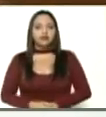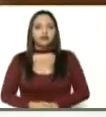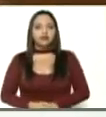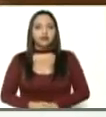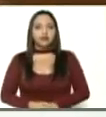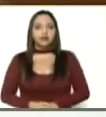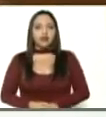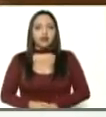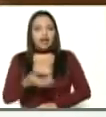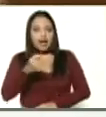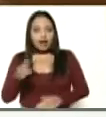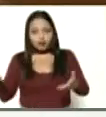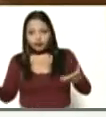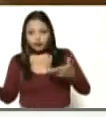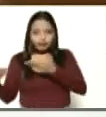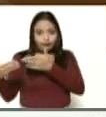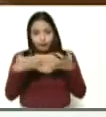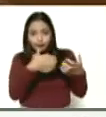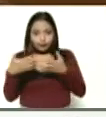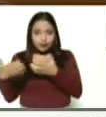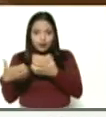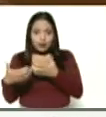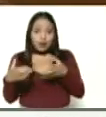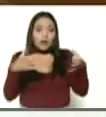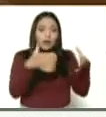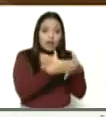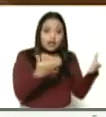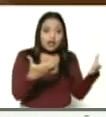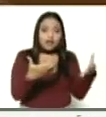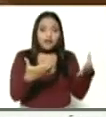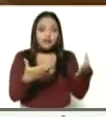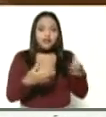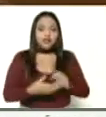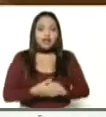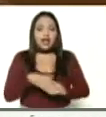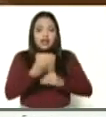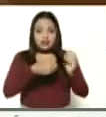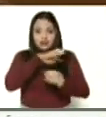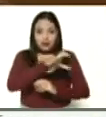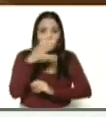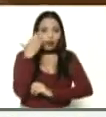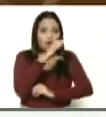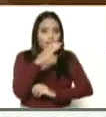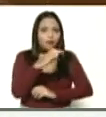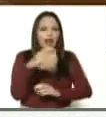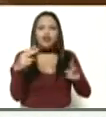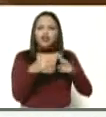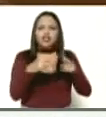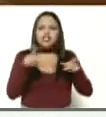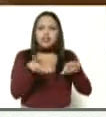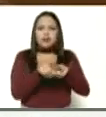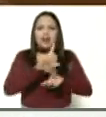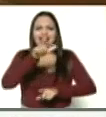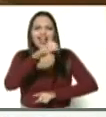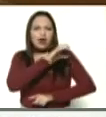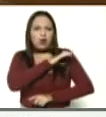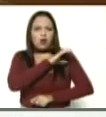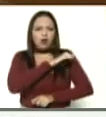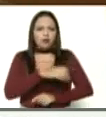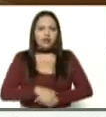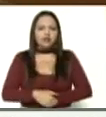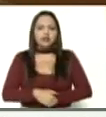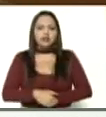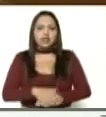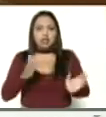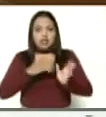la puja entre los que quieren la República de Colombia, ¿no?, conocida como Gran Colombia, pero que históricamente es República de Colombia,